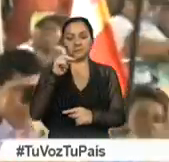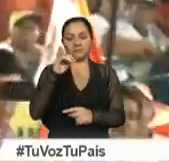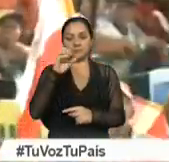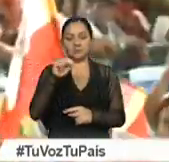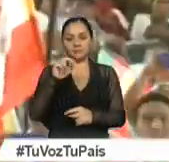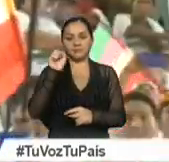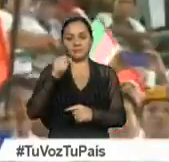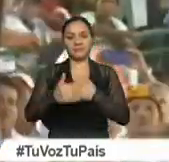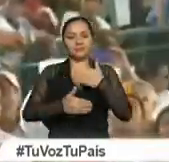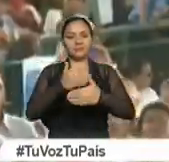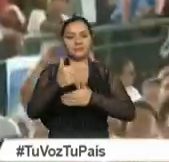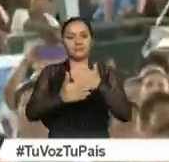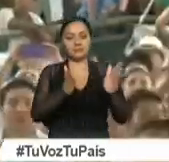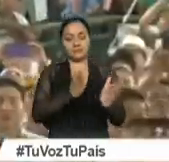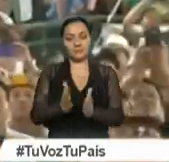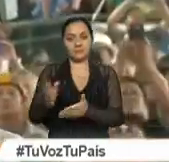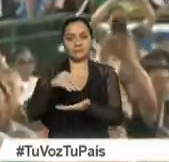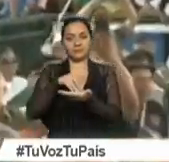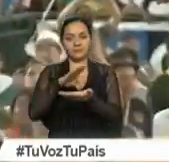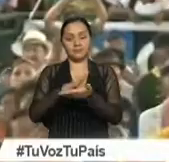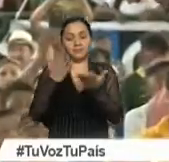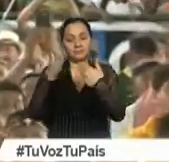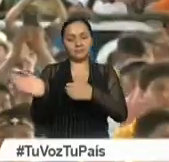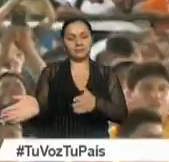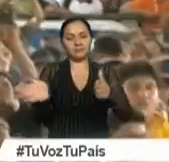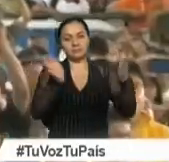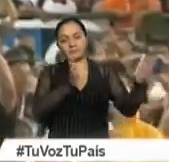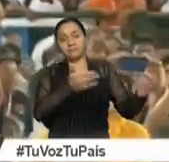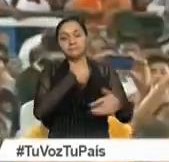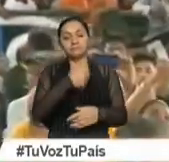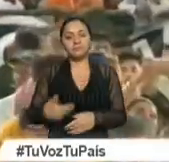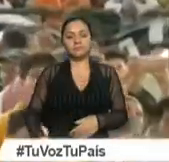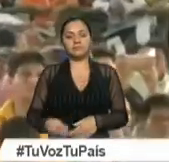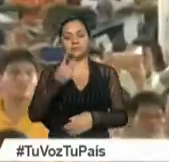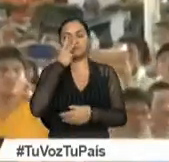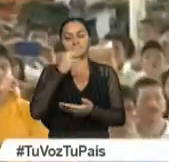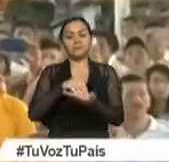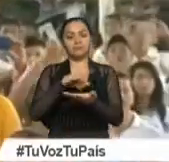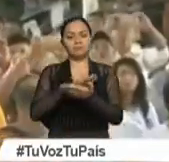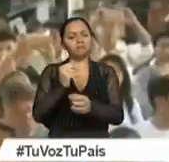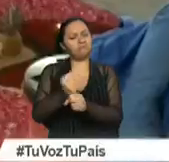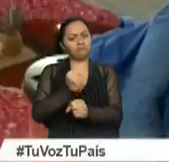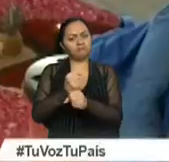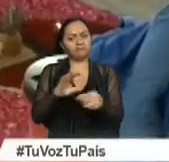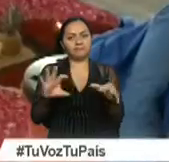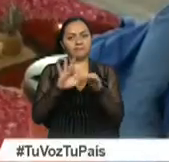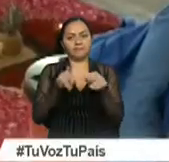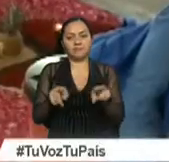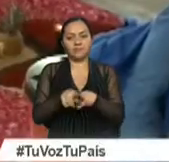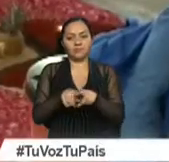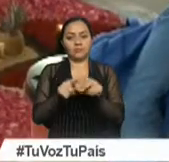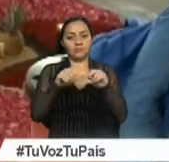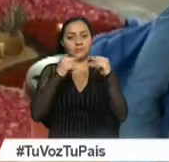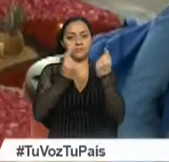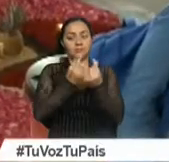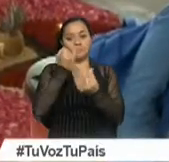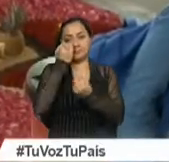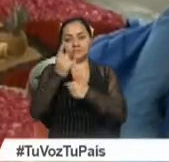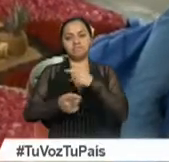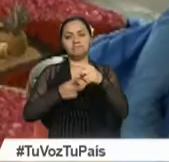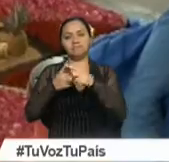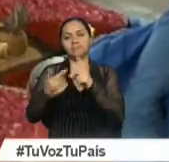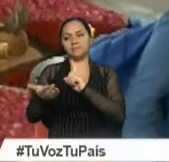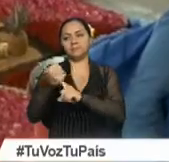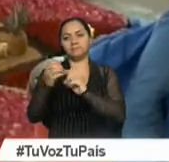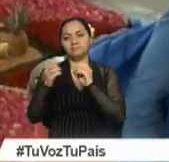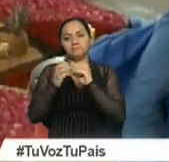la propuesta programática. Por su parte, el primer mandatario recalcó que trabajará conjuntamente con los colectivos indígenas para lograr